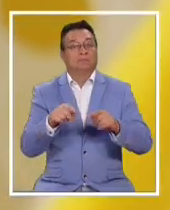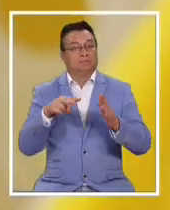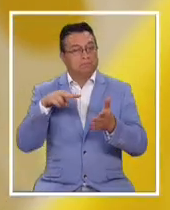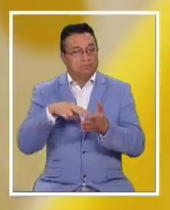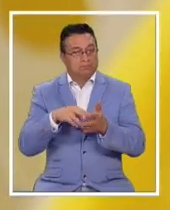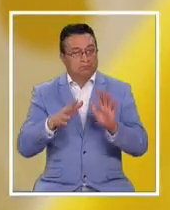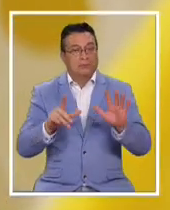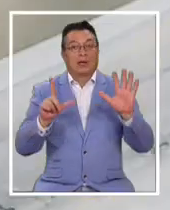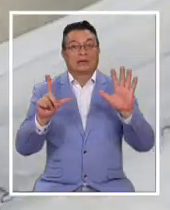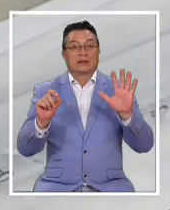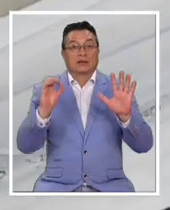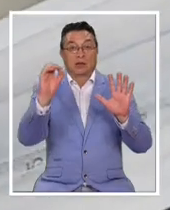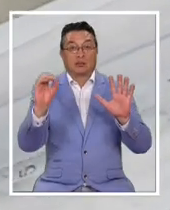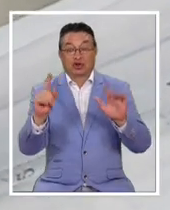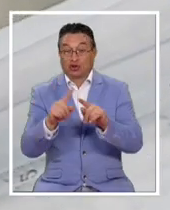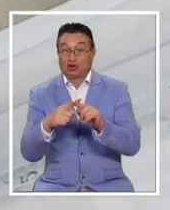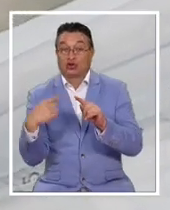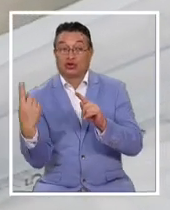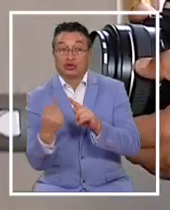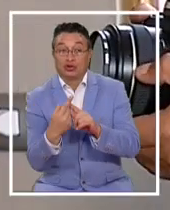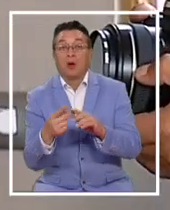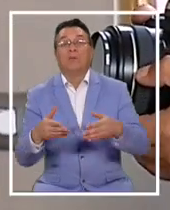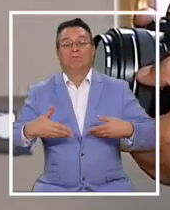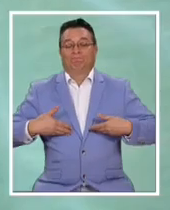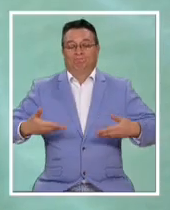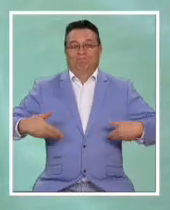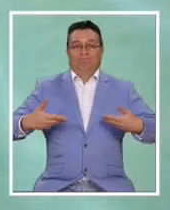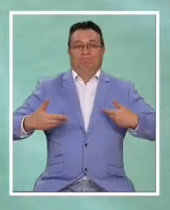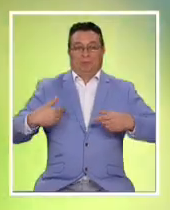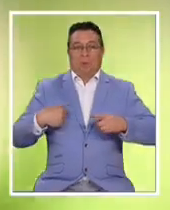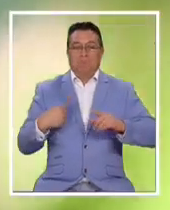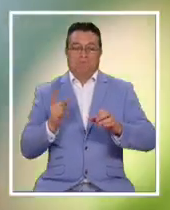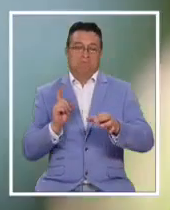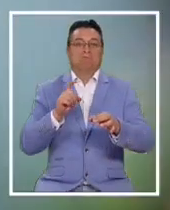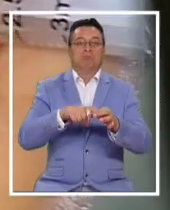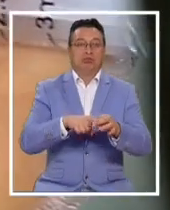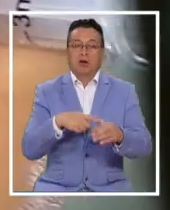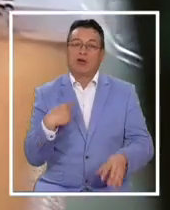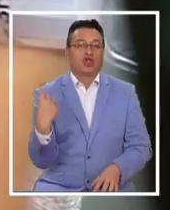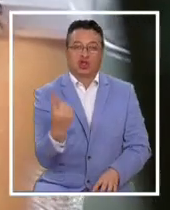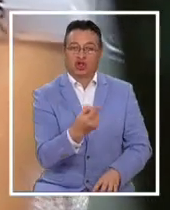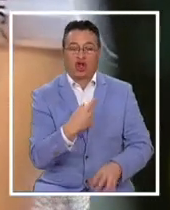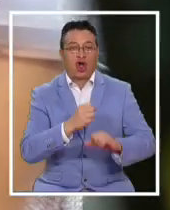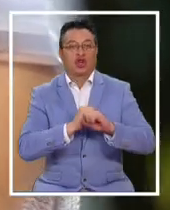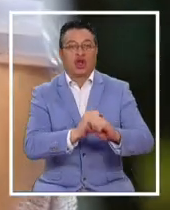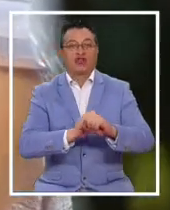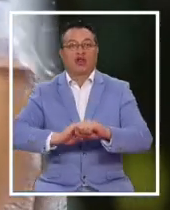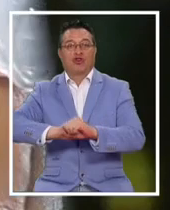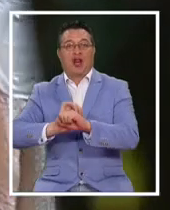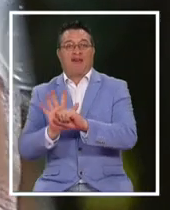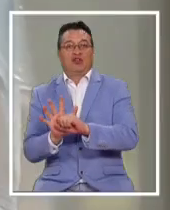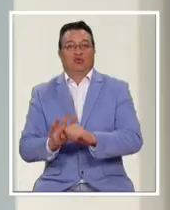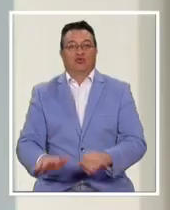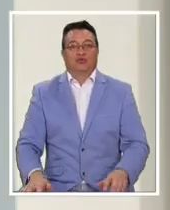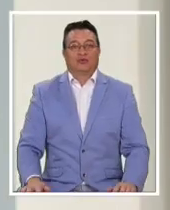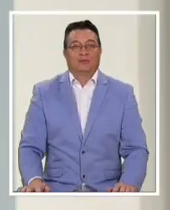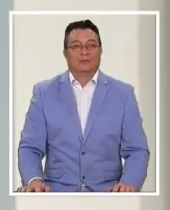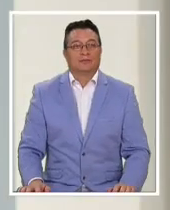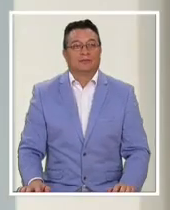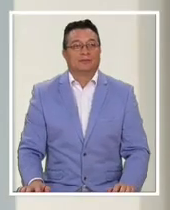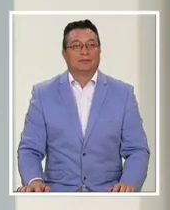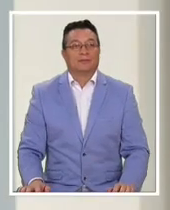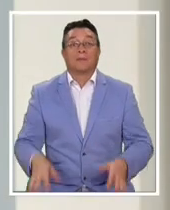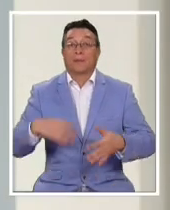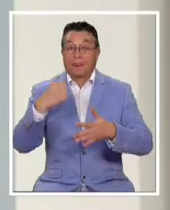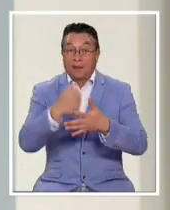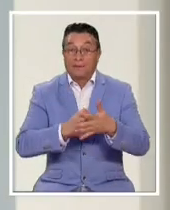en que el 70% restante se motive también a sumarse a esta lucha entre todos contra el coronavirus.